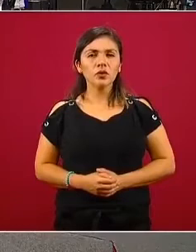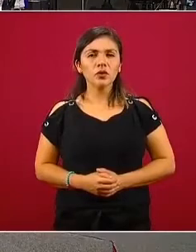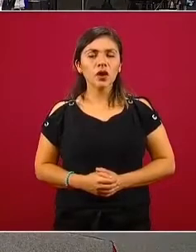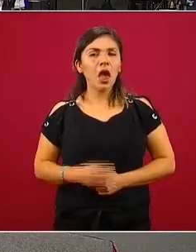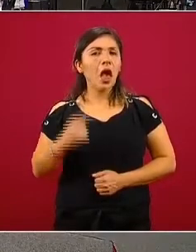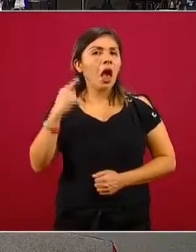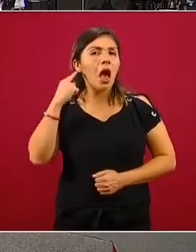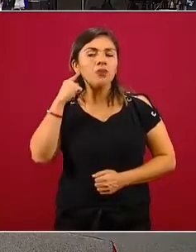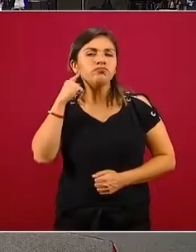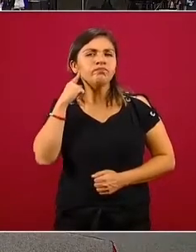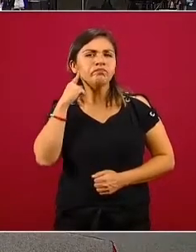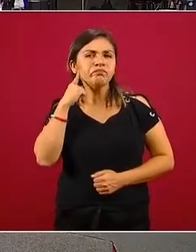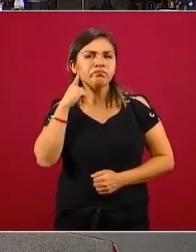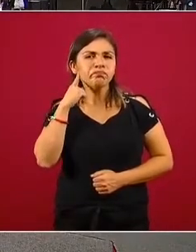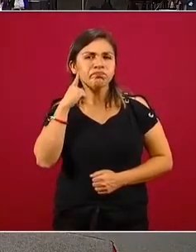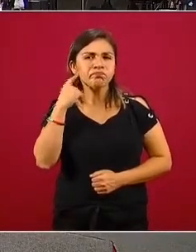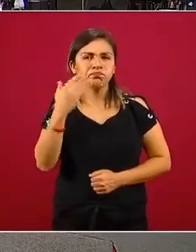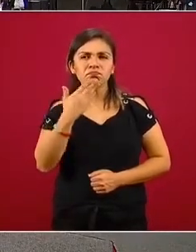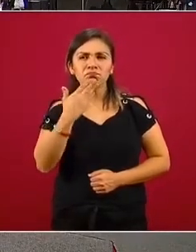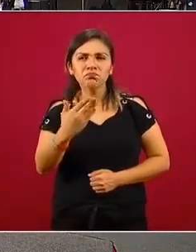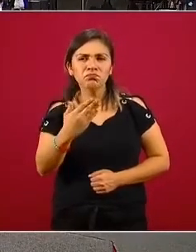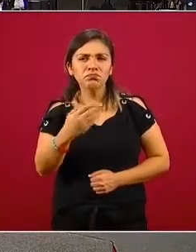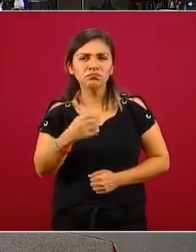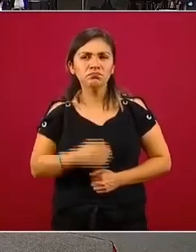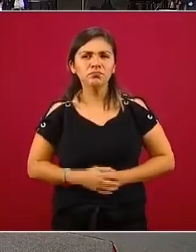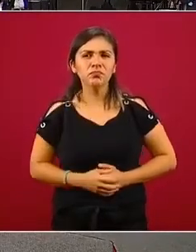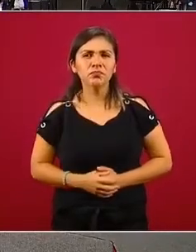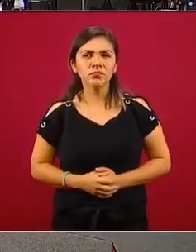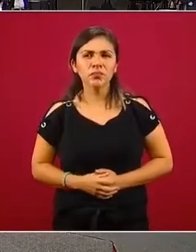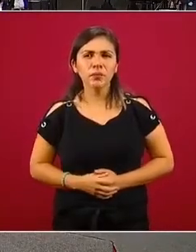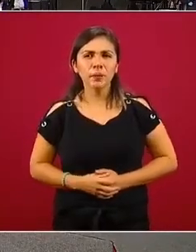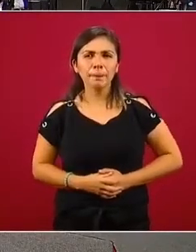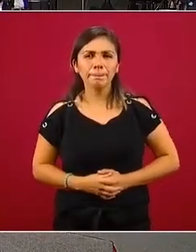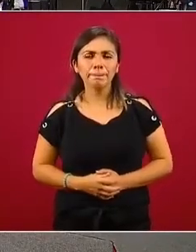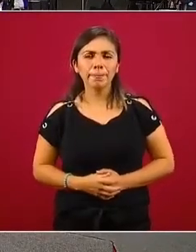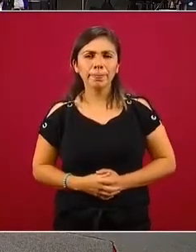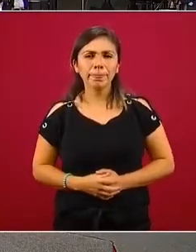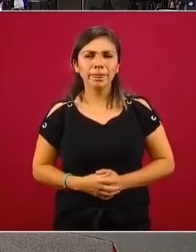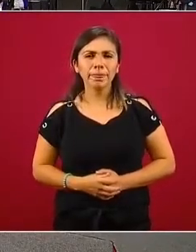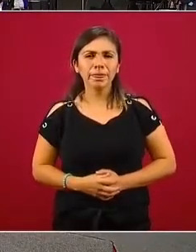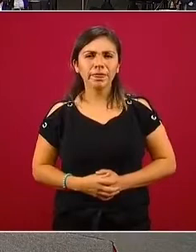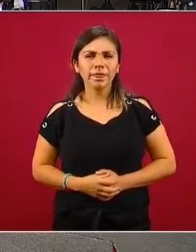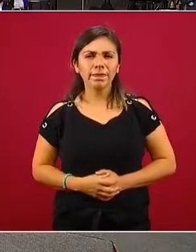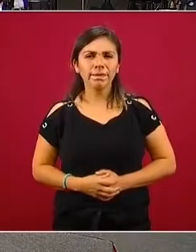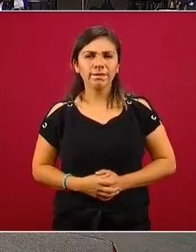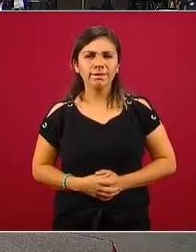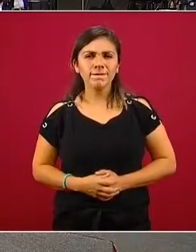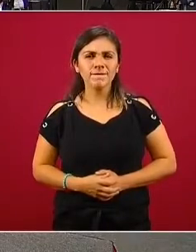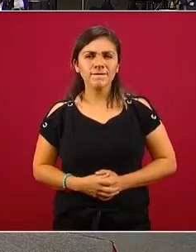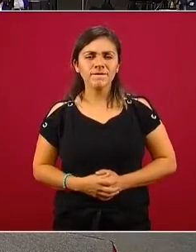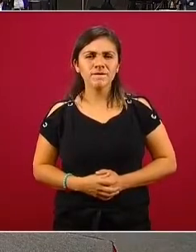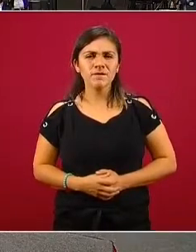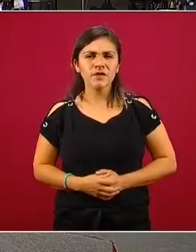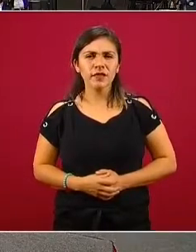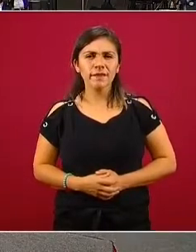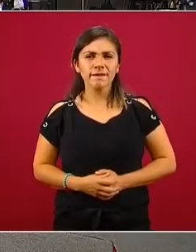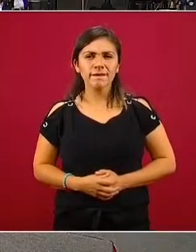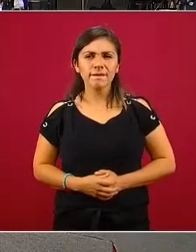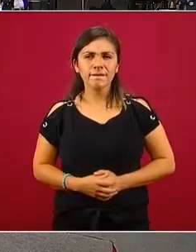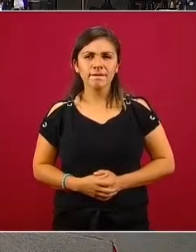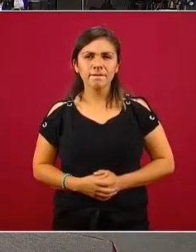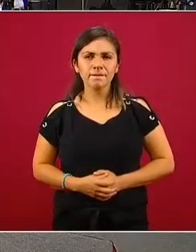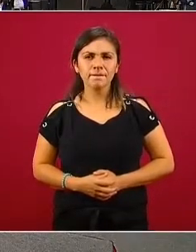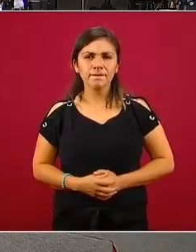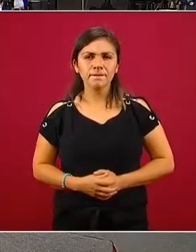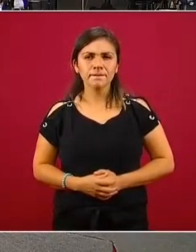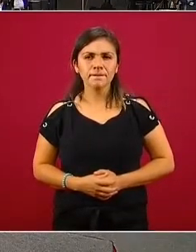regreso están considerando la seguridad de todos. Ya sé que van a dar los detalles mañana, pero en el caso de